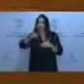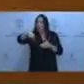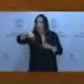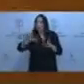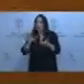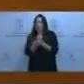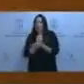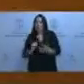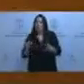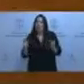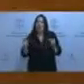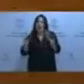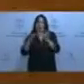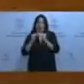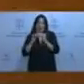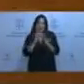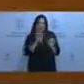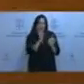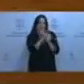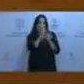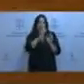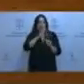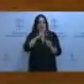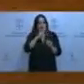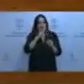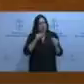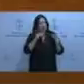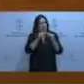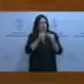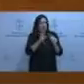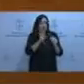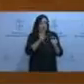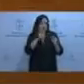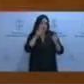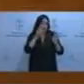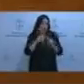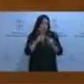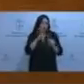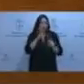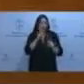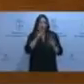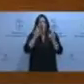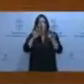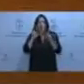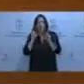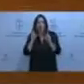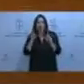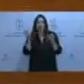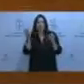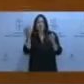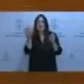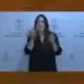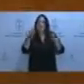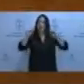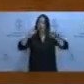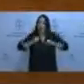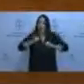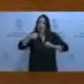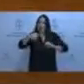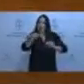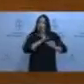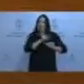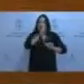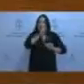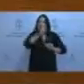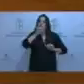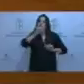esto es realmente difícil en política, pero despierta la unanimidad porque los profesores de la enseñanza concertada llevan esperando 112